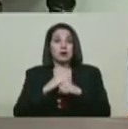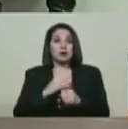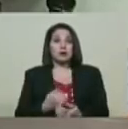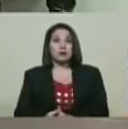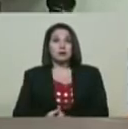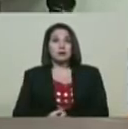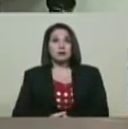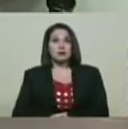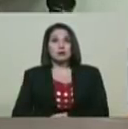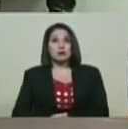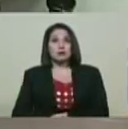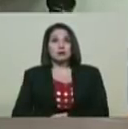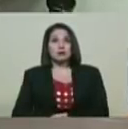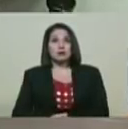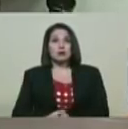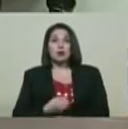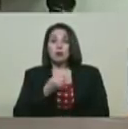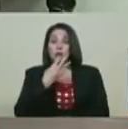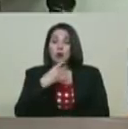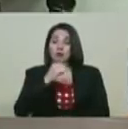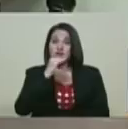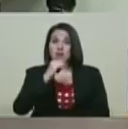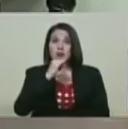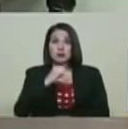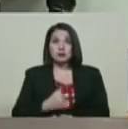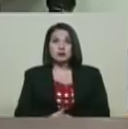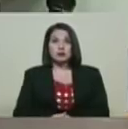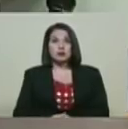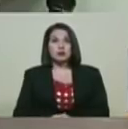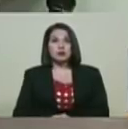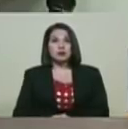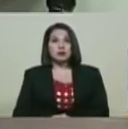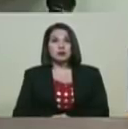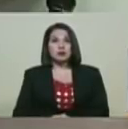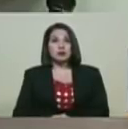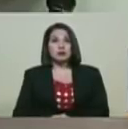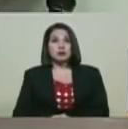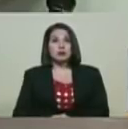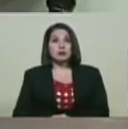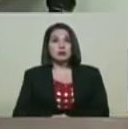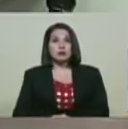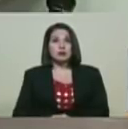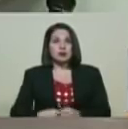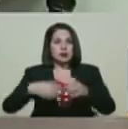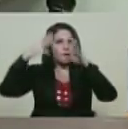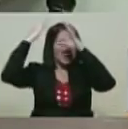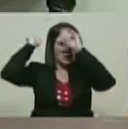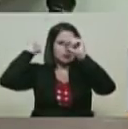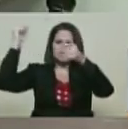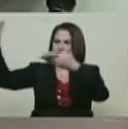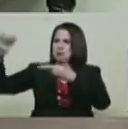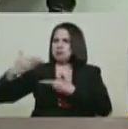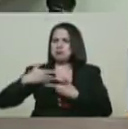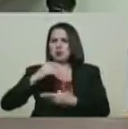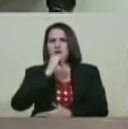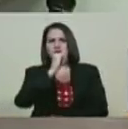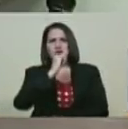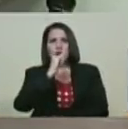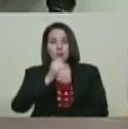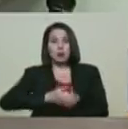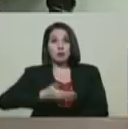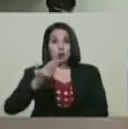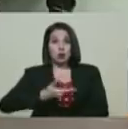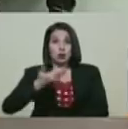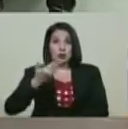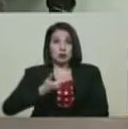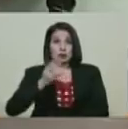nota. Buenas noticias. Mira, por aquí me dio el canciller un informe, que siempre es importante. Mira,